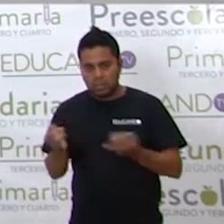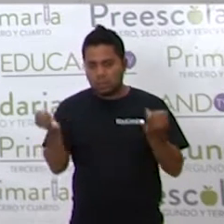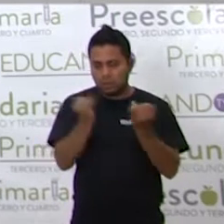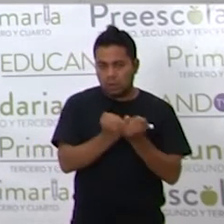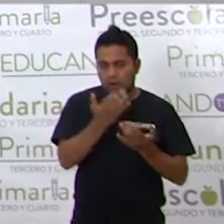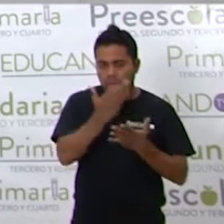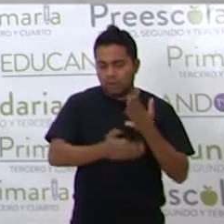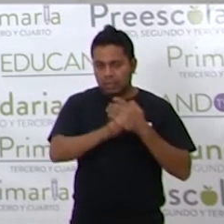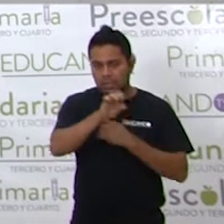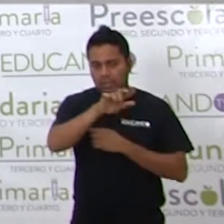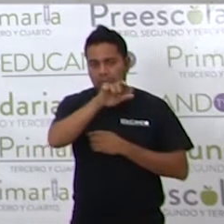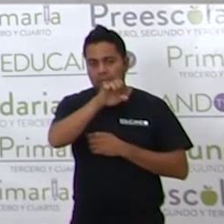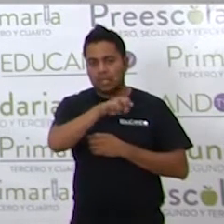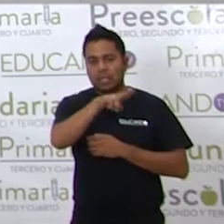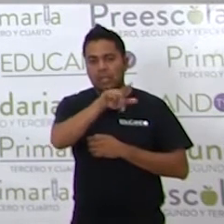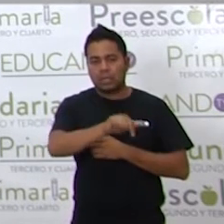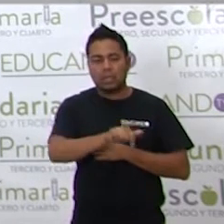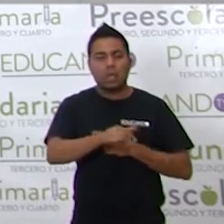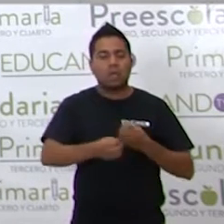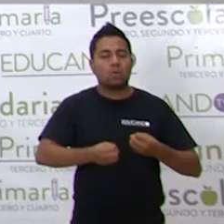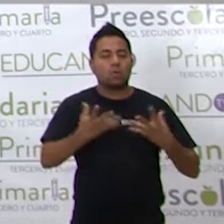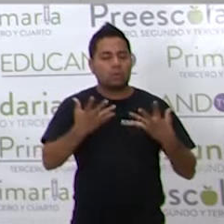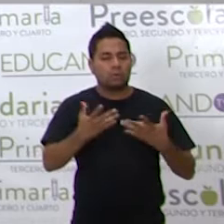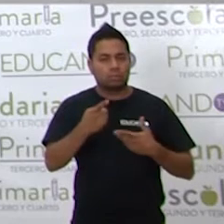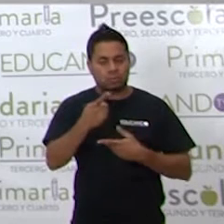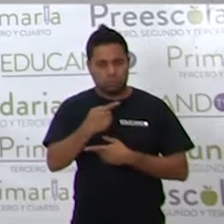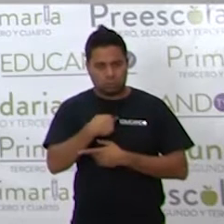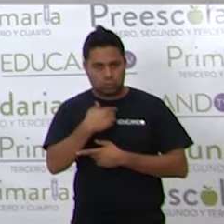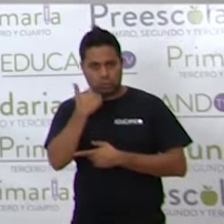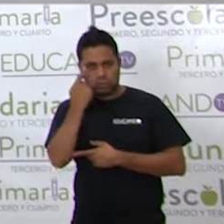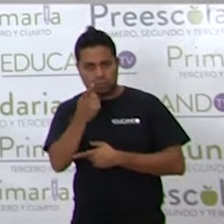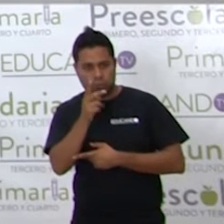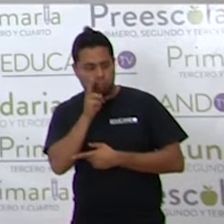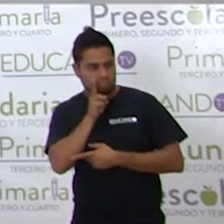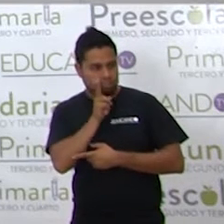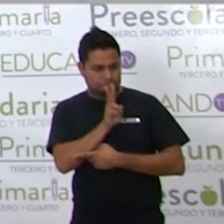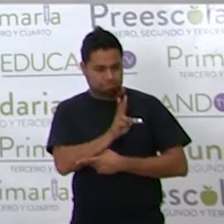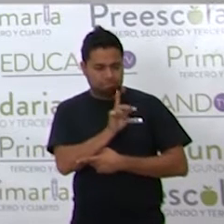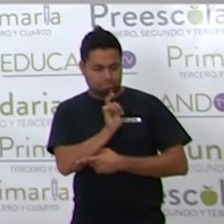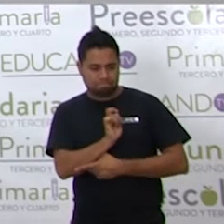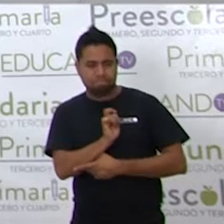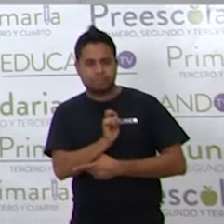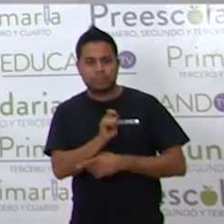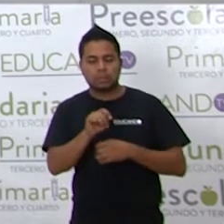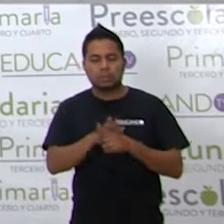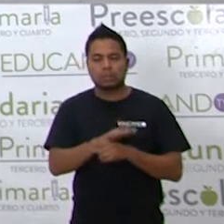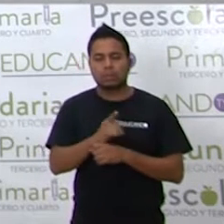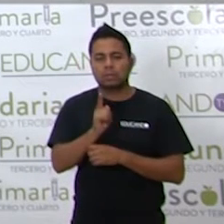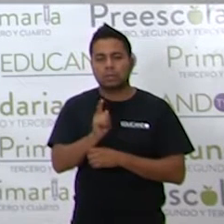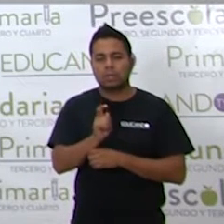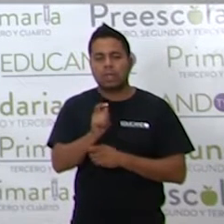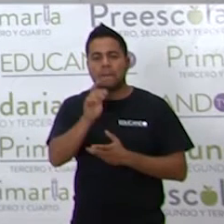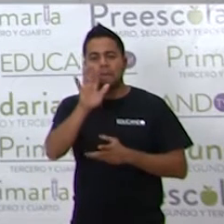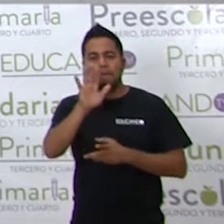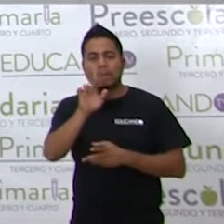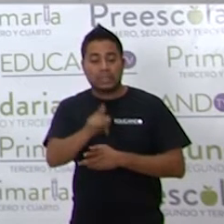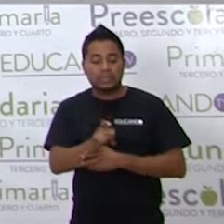pedí que fueras muy observador, porque precisamente se trata de